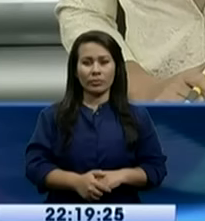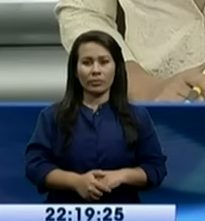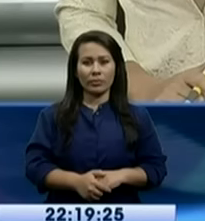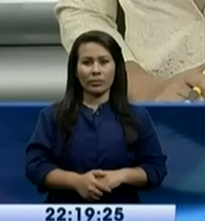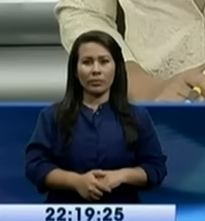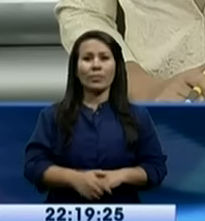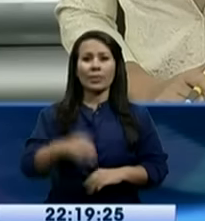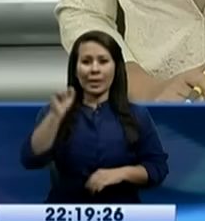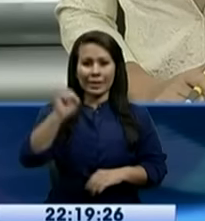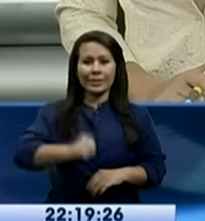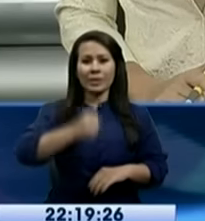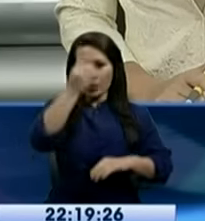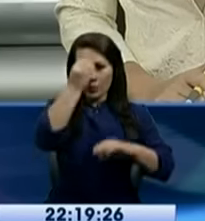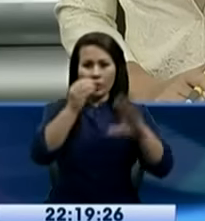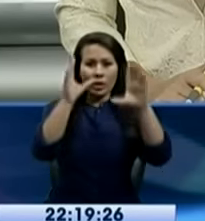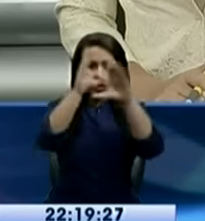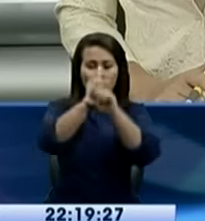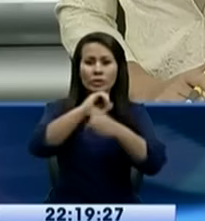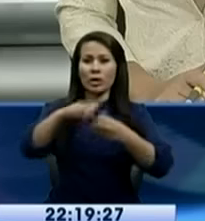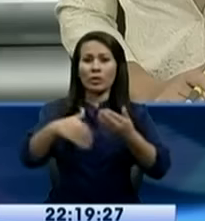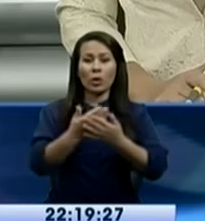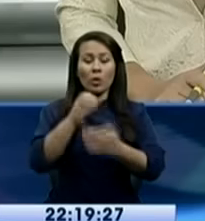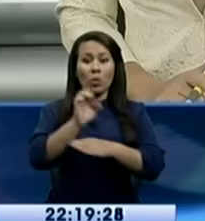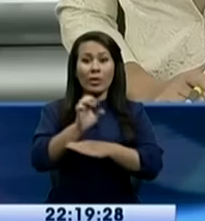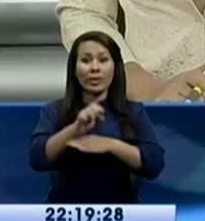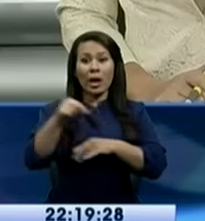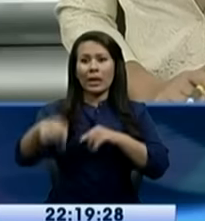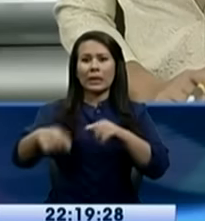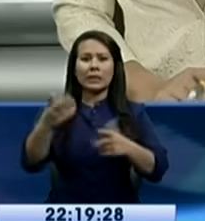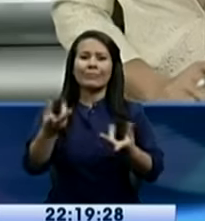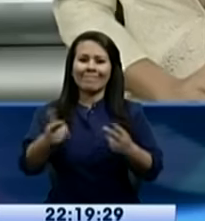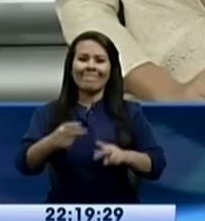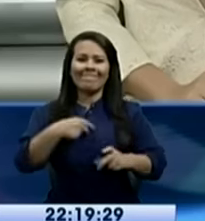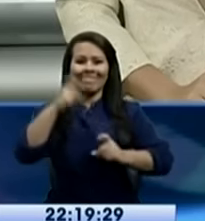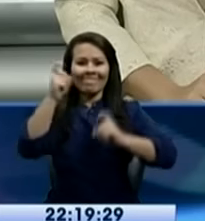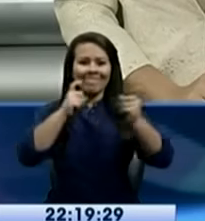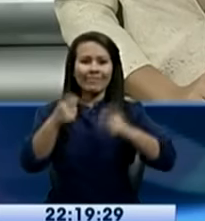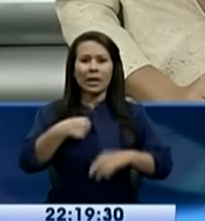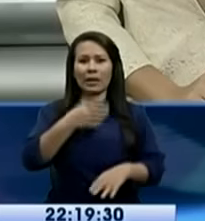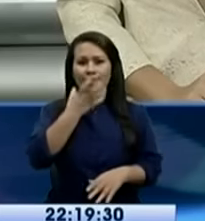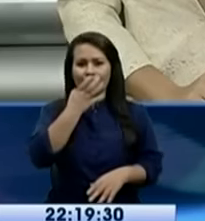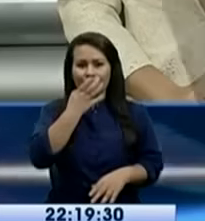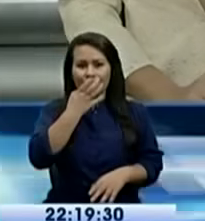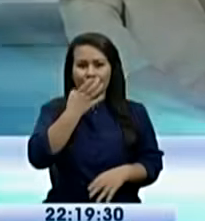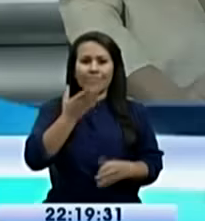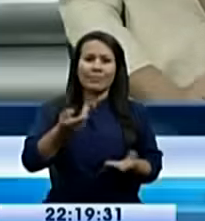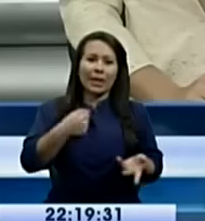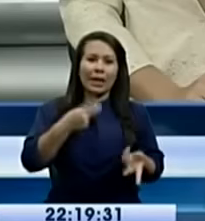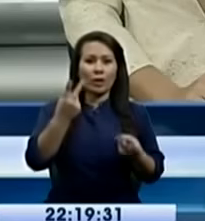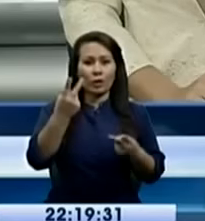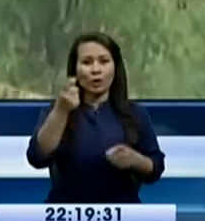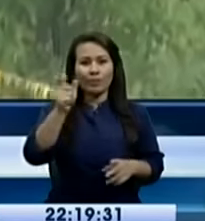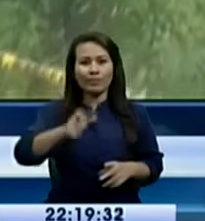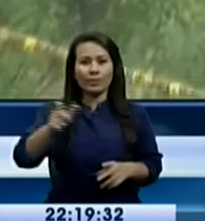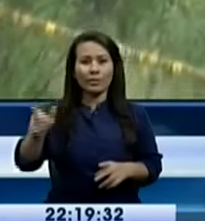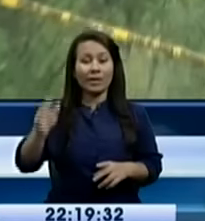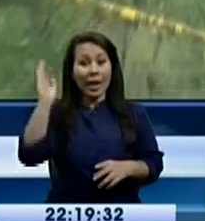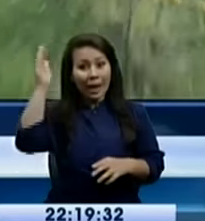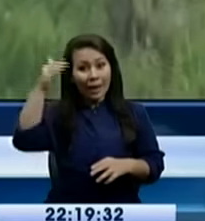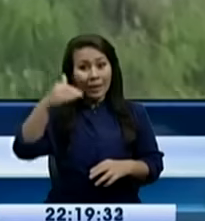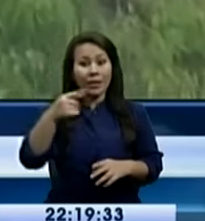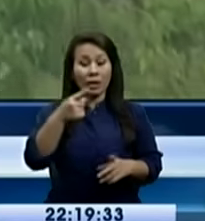¿Qué tal, Ana? ¿Cómo están? Muy buenas noches a todo Ecuador también. Bueno, aquí la conmoción realmente es muy grande. Hay dos jóvenes argentinas. No sé si me está recibiendo bien